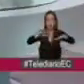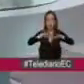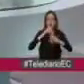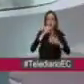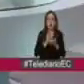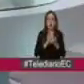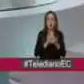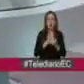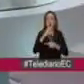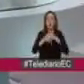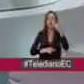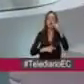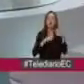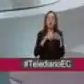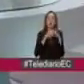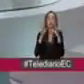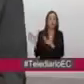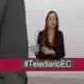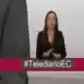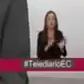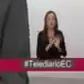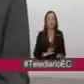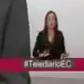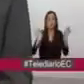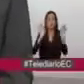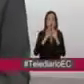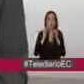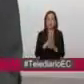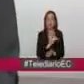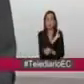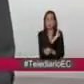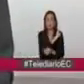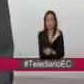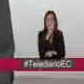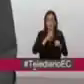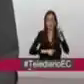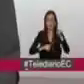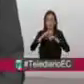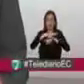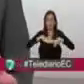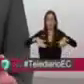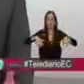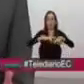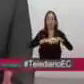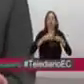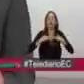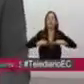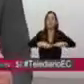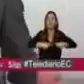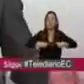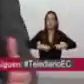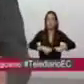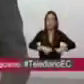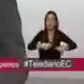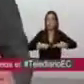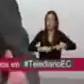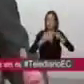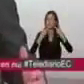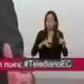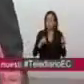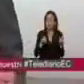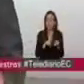del país ante un llamado a las autoridades de las universidades a que puedan revisar sus gastos sus inversiones y por ello también